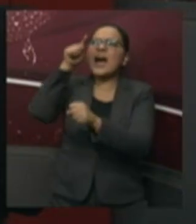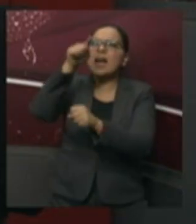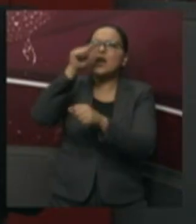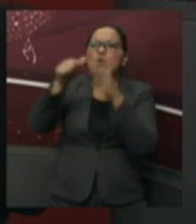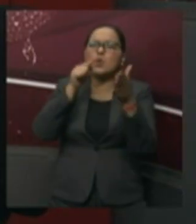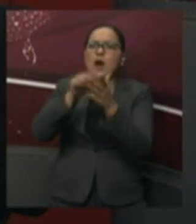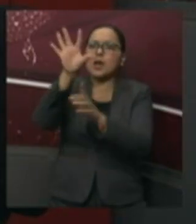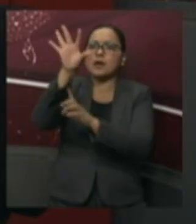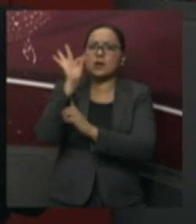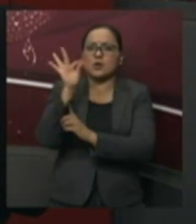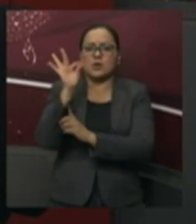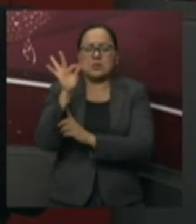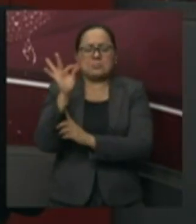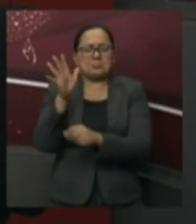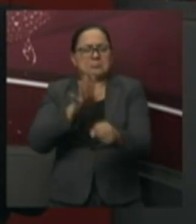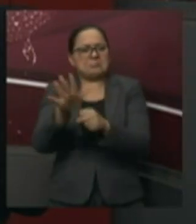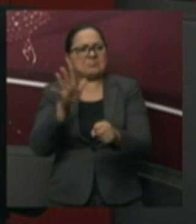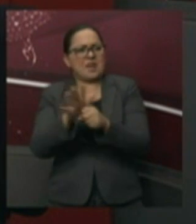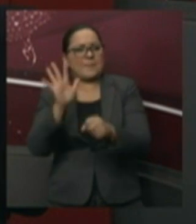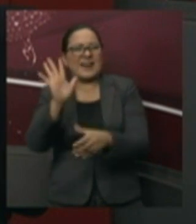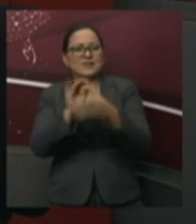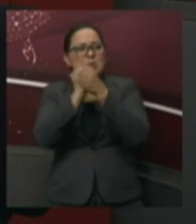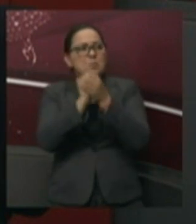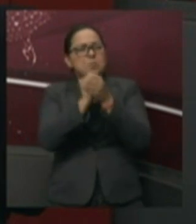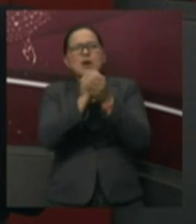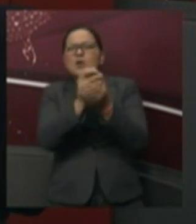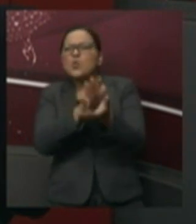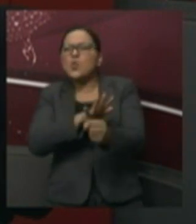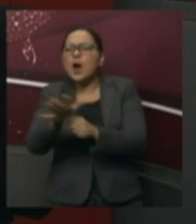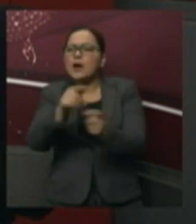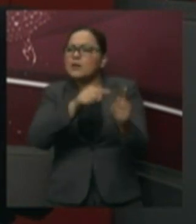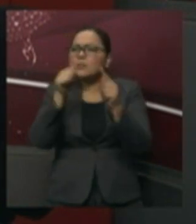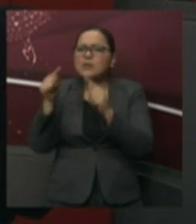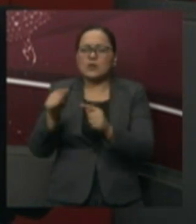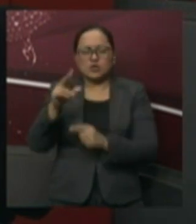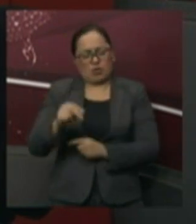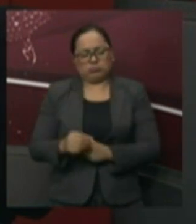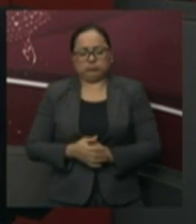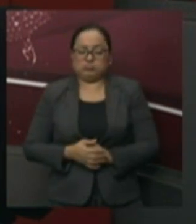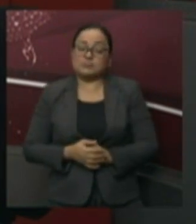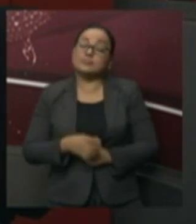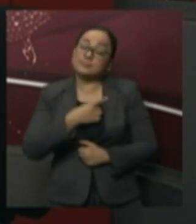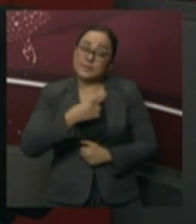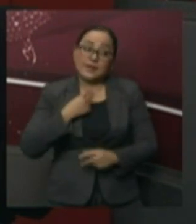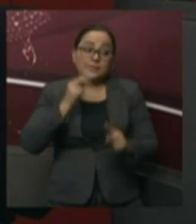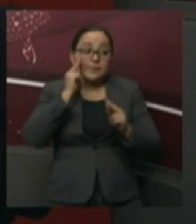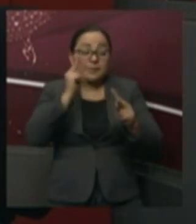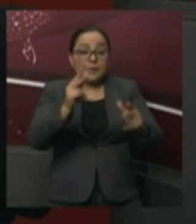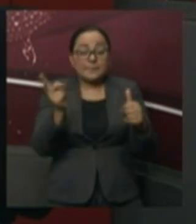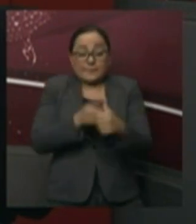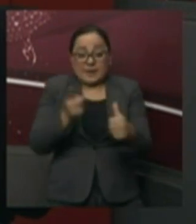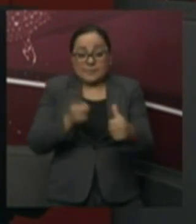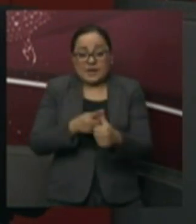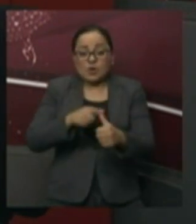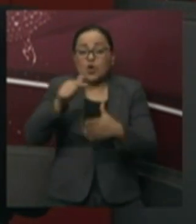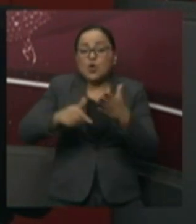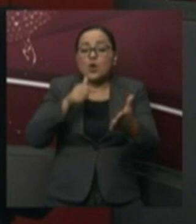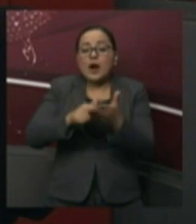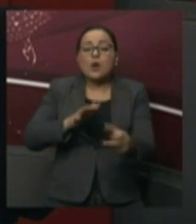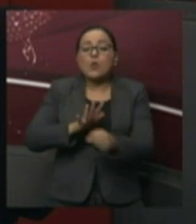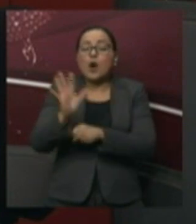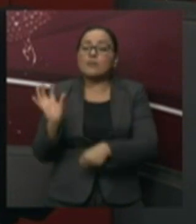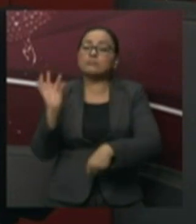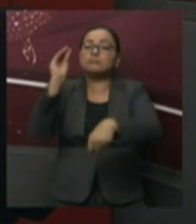al azar o dependiendo de las circunstancias el muro en el que se ha de pintar, se piensa desde el principio dónde ha de